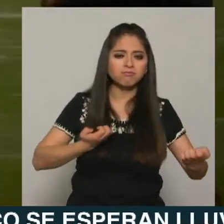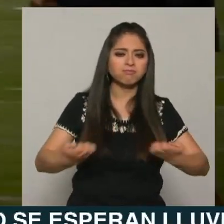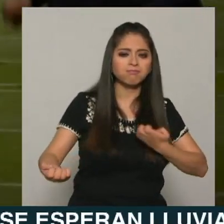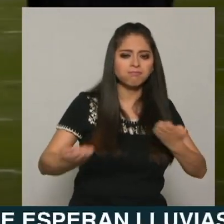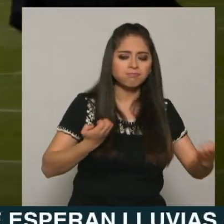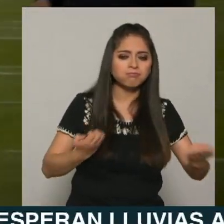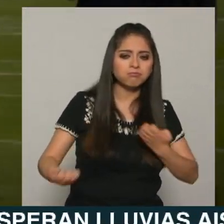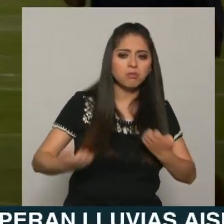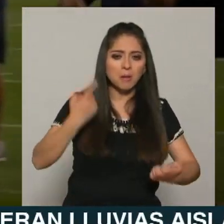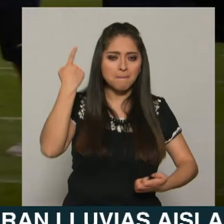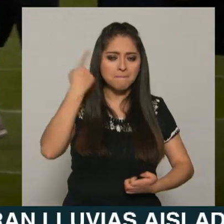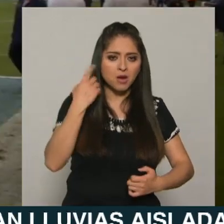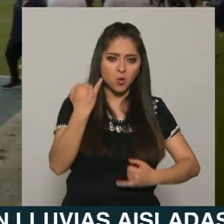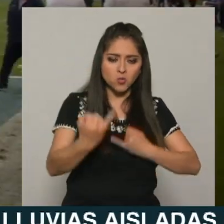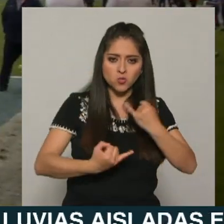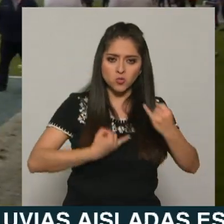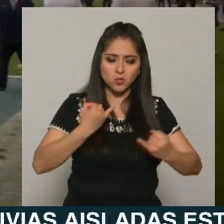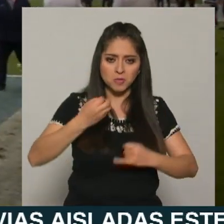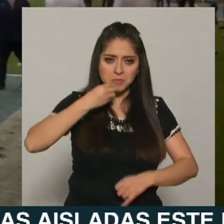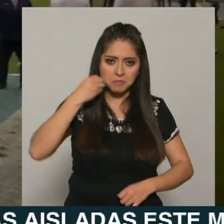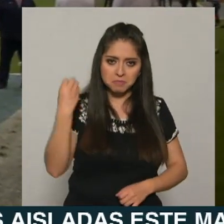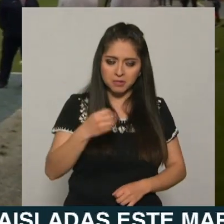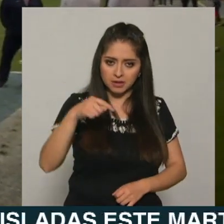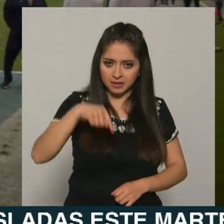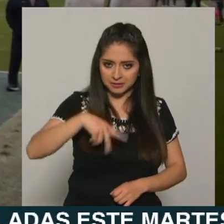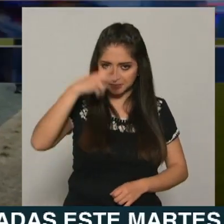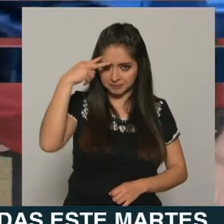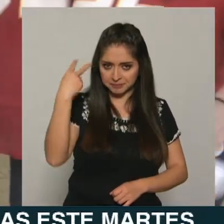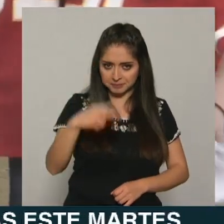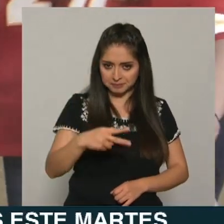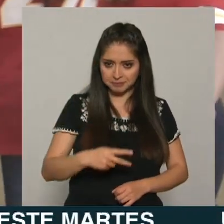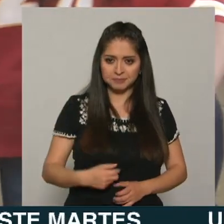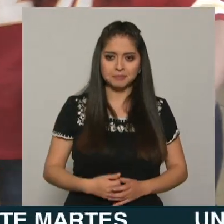dar un gran encuentro y dejar huella en México.